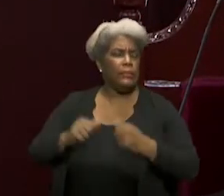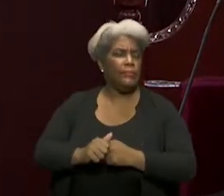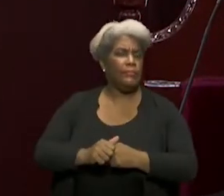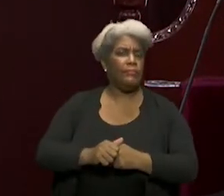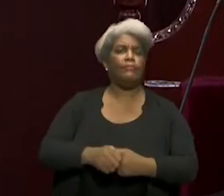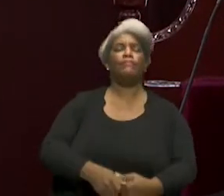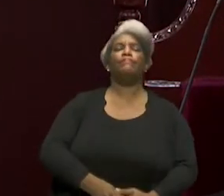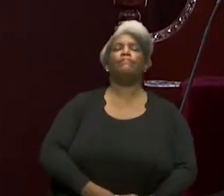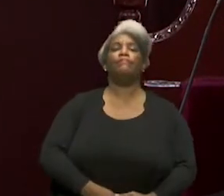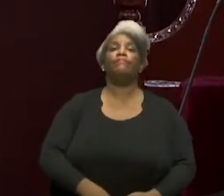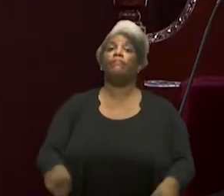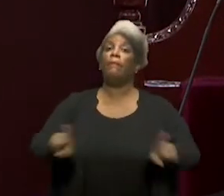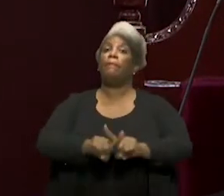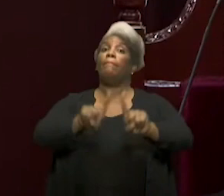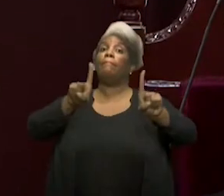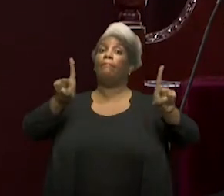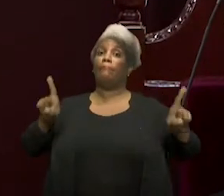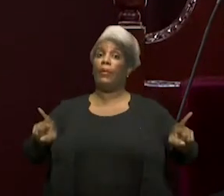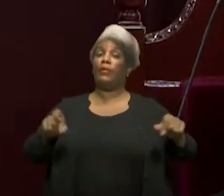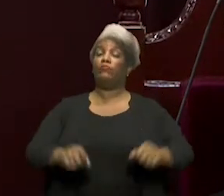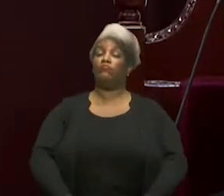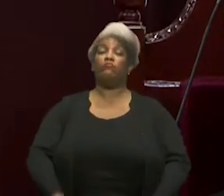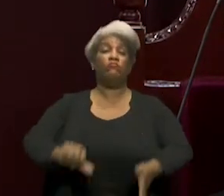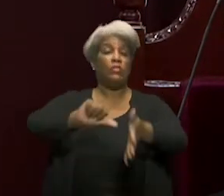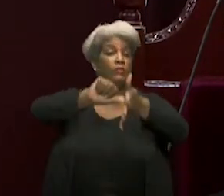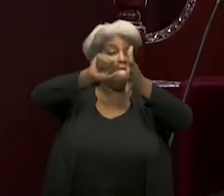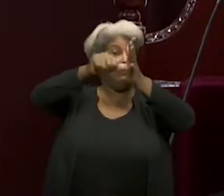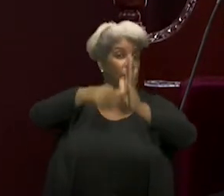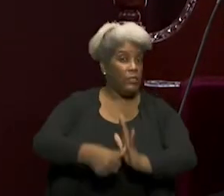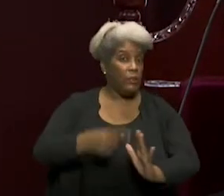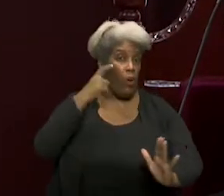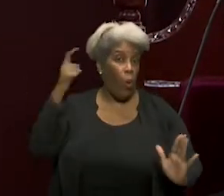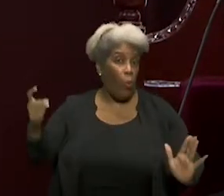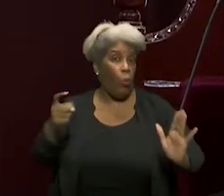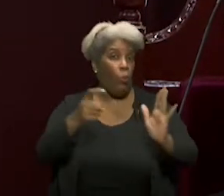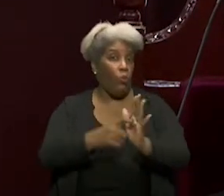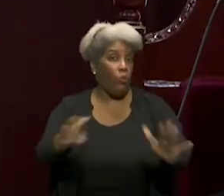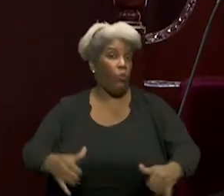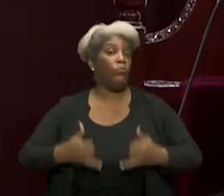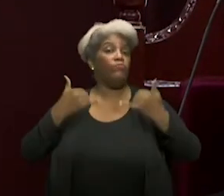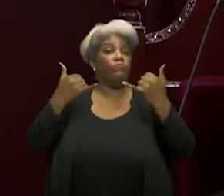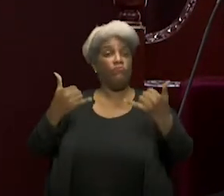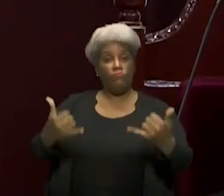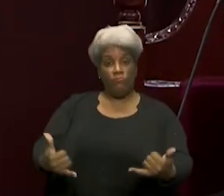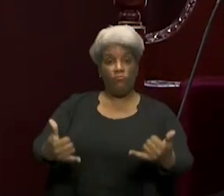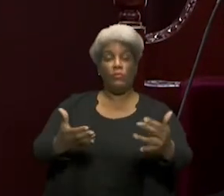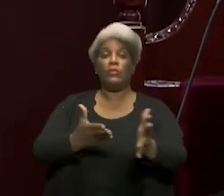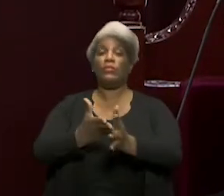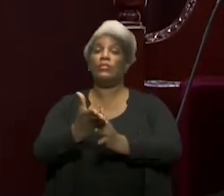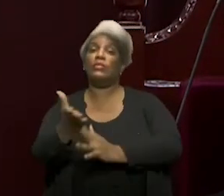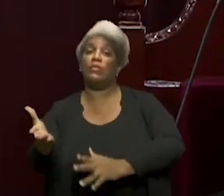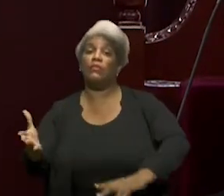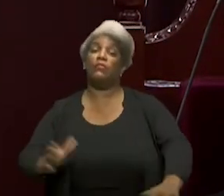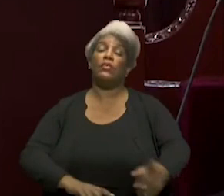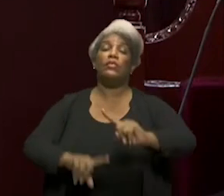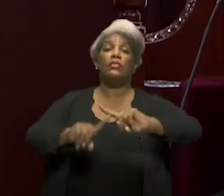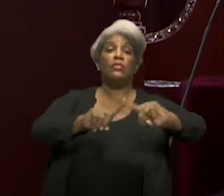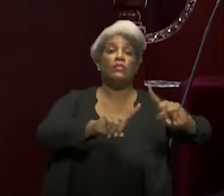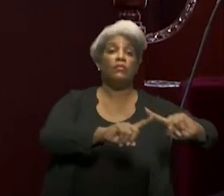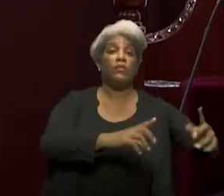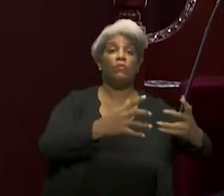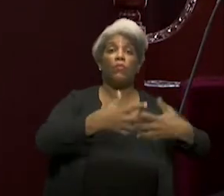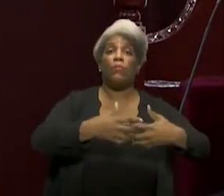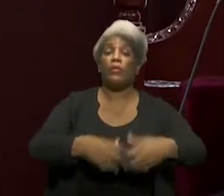de las sedes. Pero no podemos dejar de destacar que actualmente servimos a través de la distribuidora de electricidad